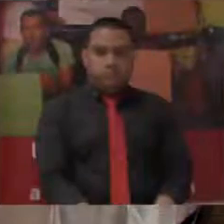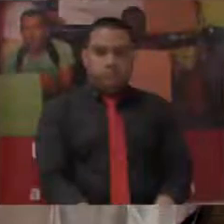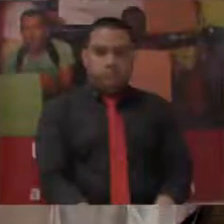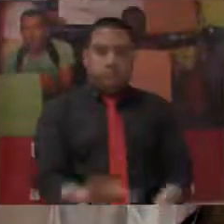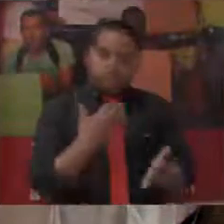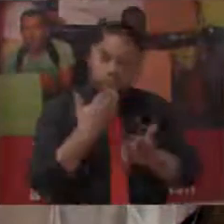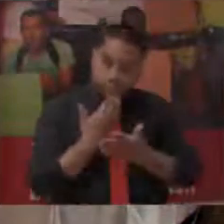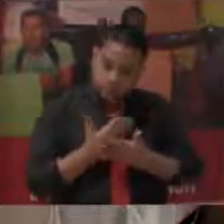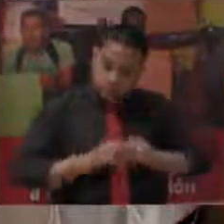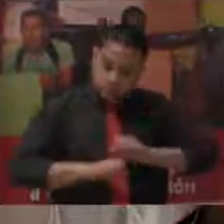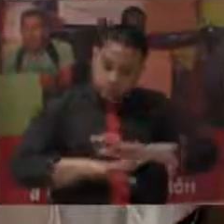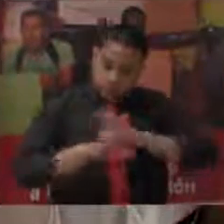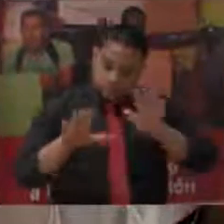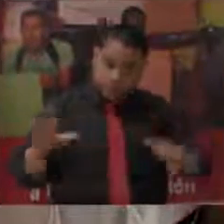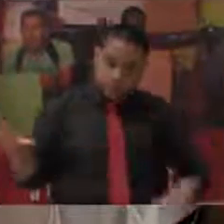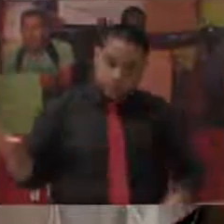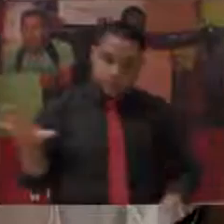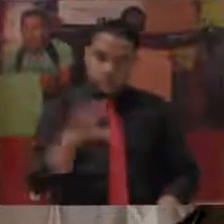Buenos días para todos.